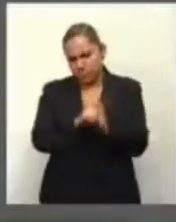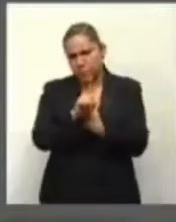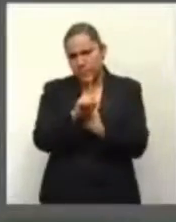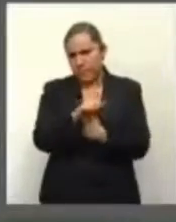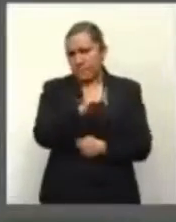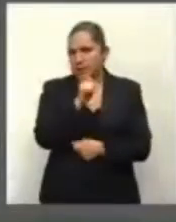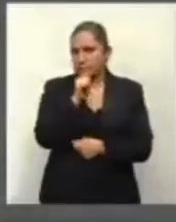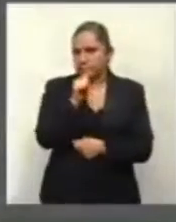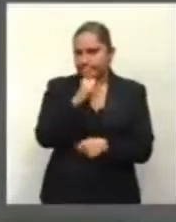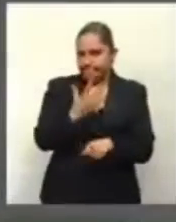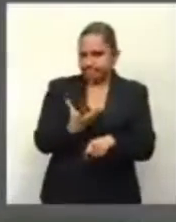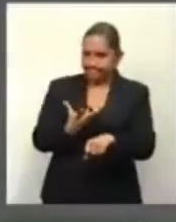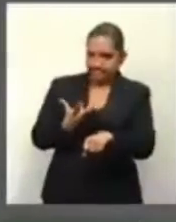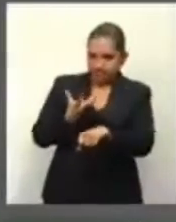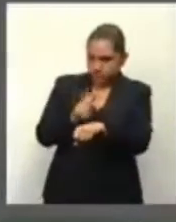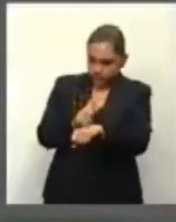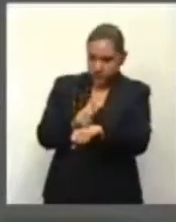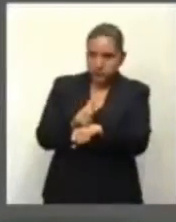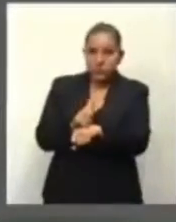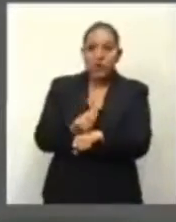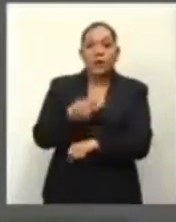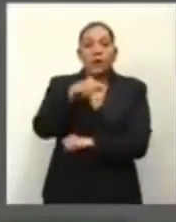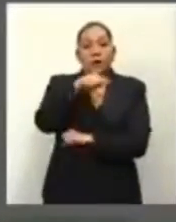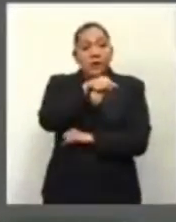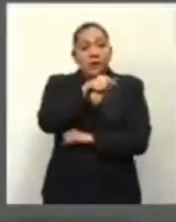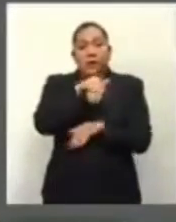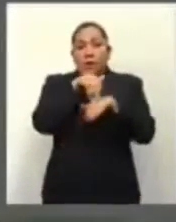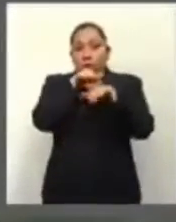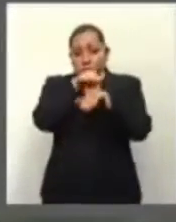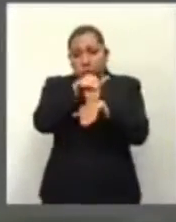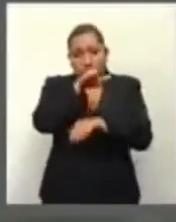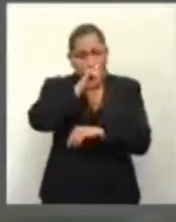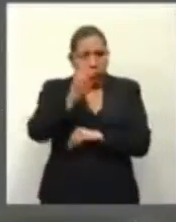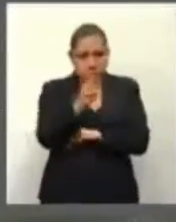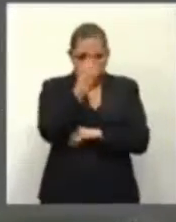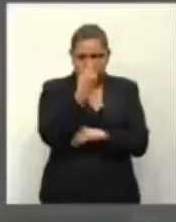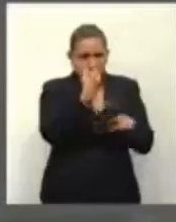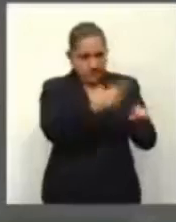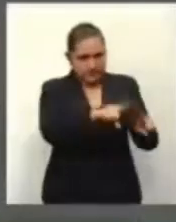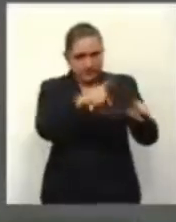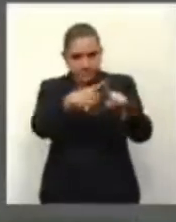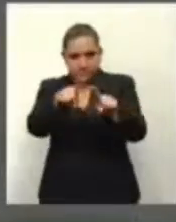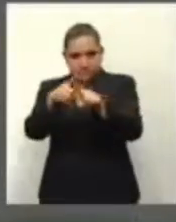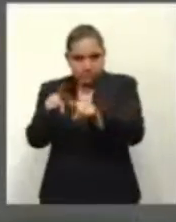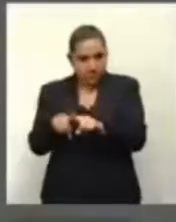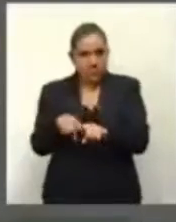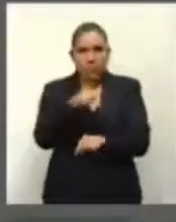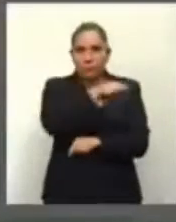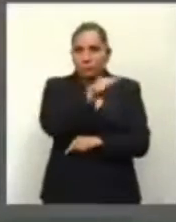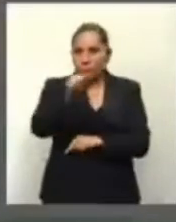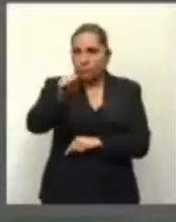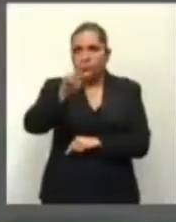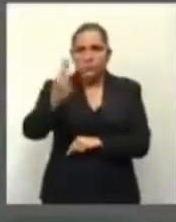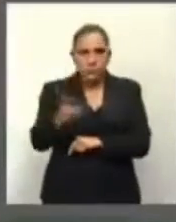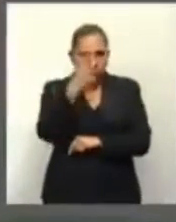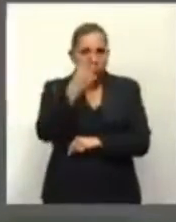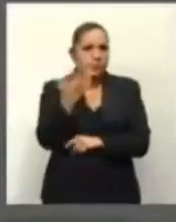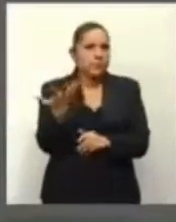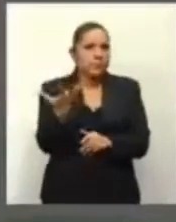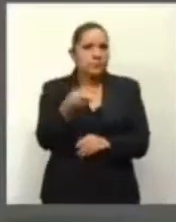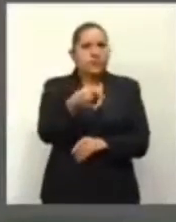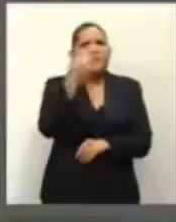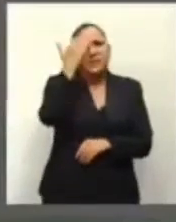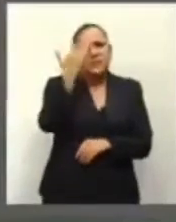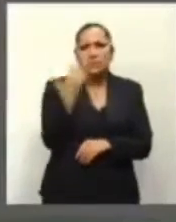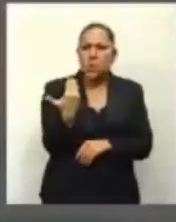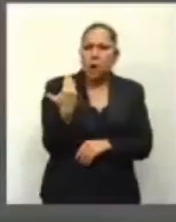abordado y que es el de las universidades privadas que están proliferando, no de ahora, de